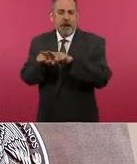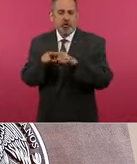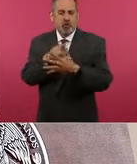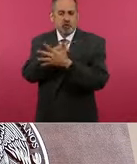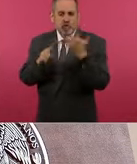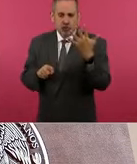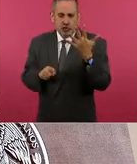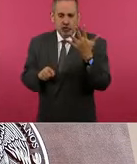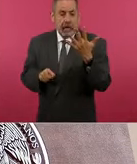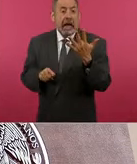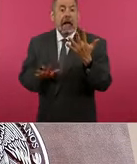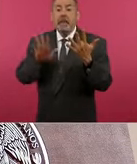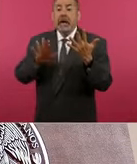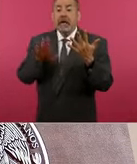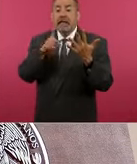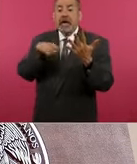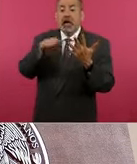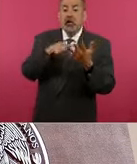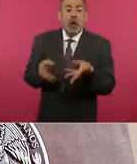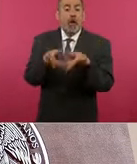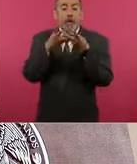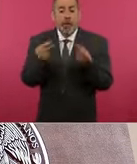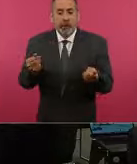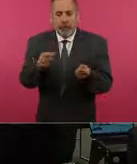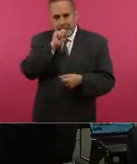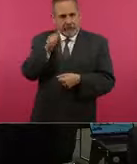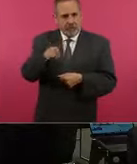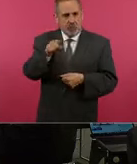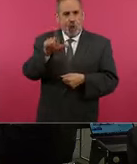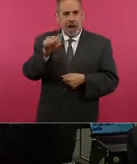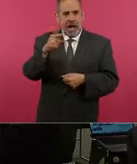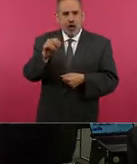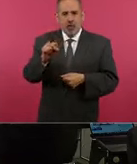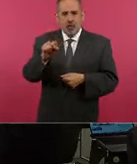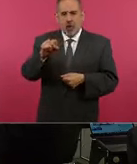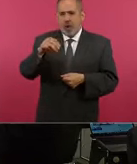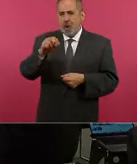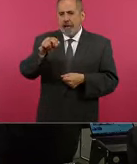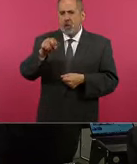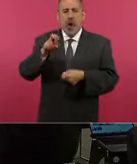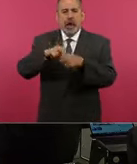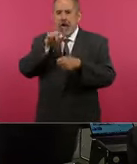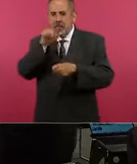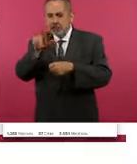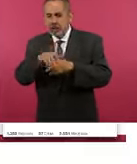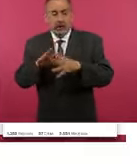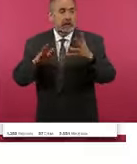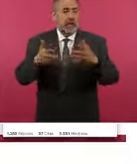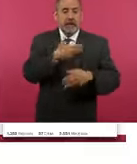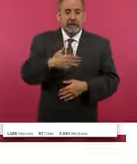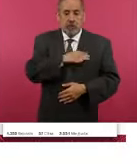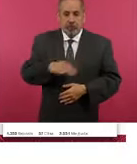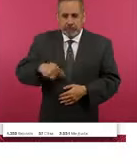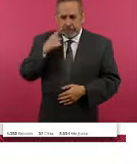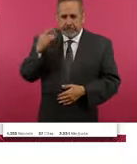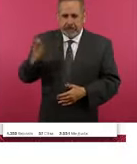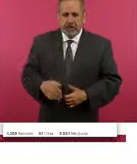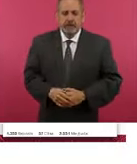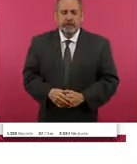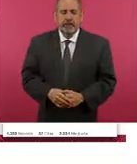supuestamente habrían desaparecido en Lagos de Moreno, Jalisco. El presidente municipal de Lagos de Moreno se dio por enterado y mandó patrullas